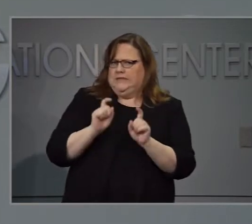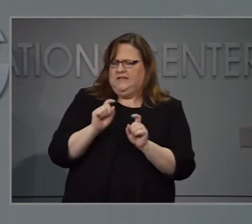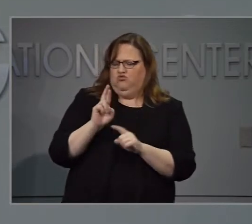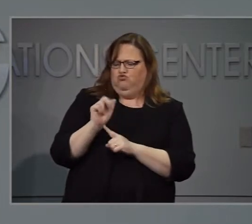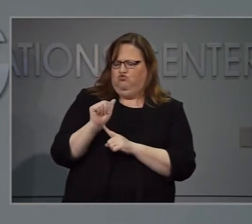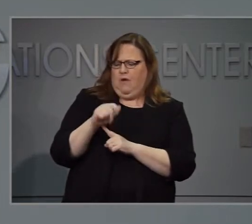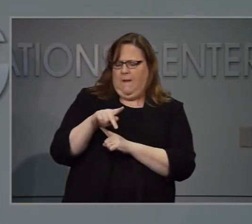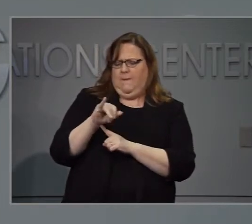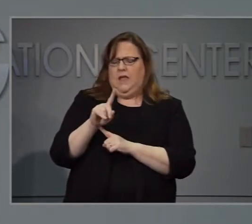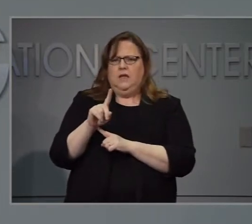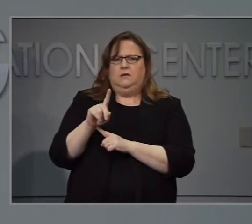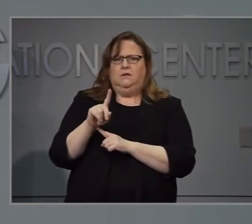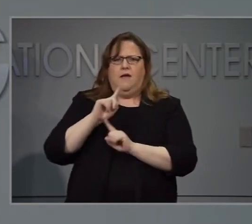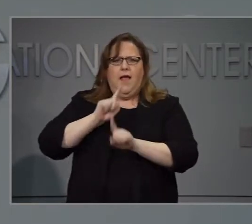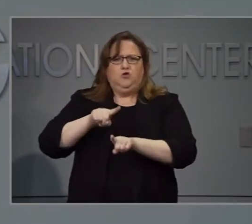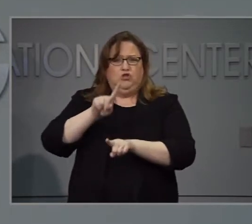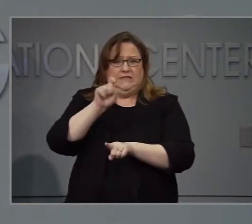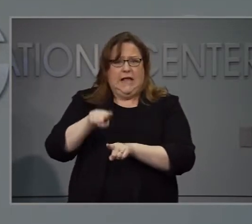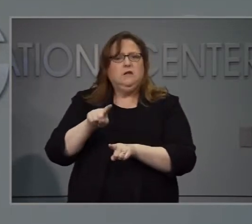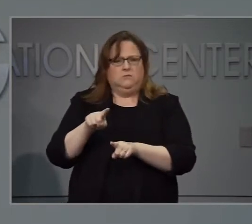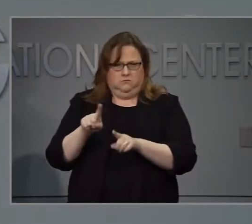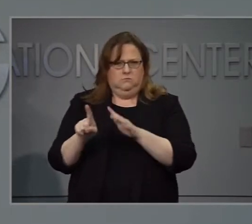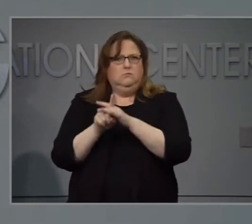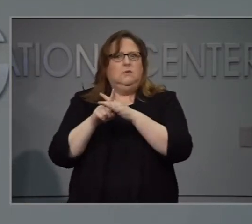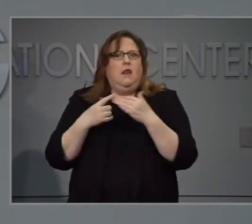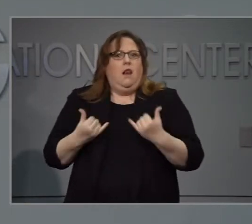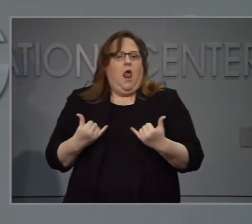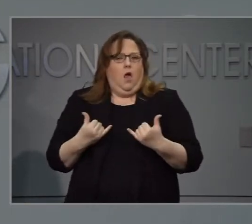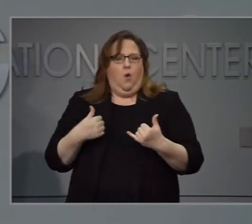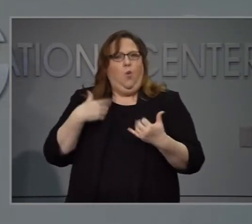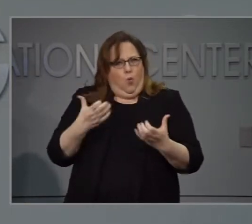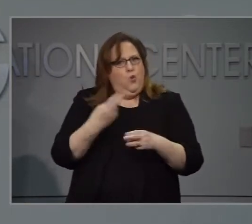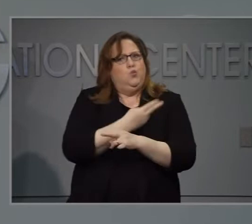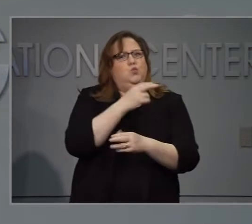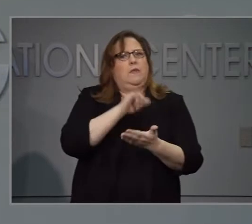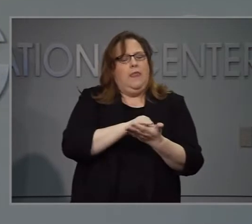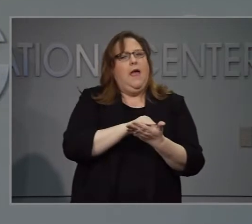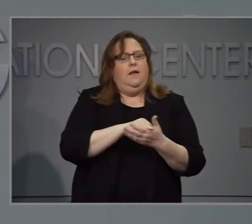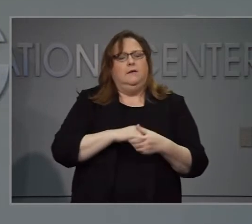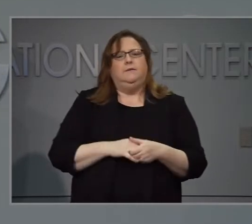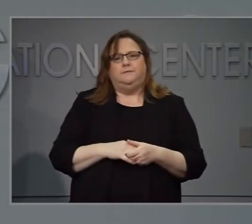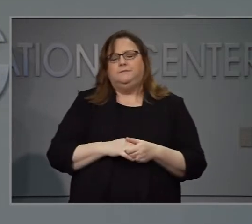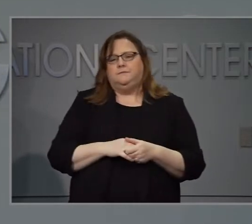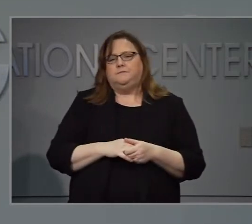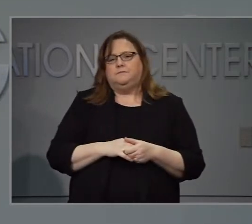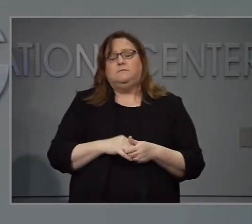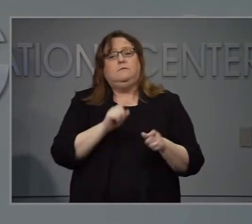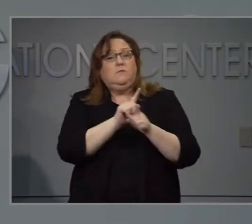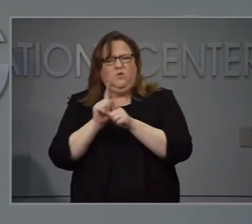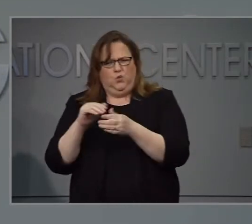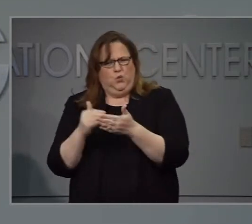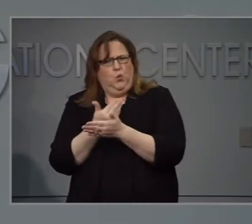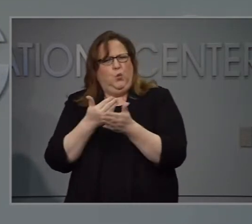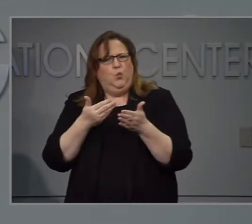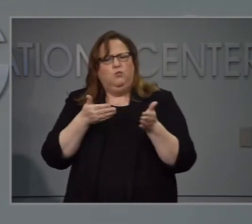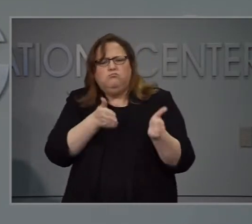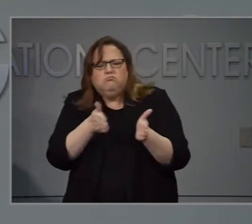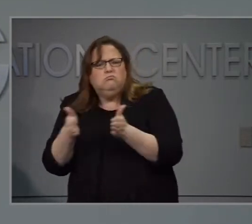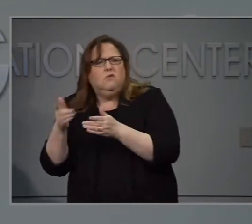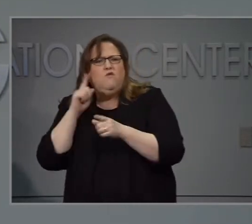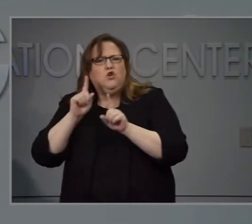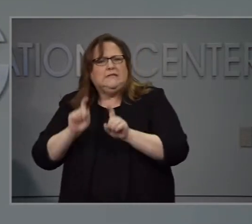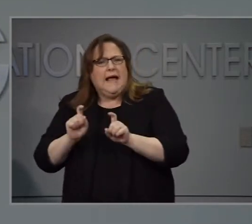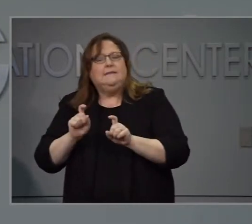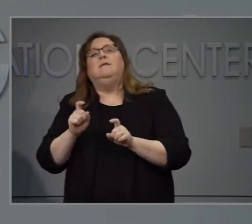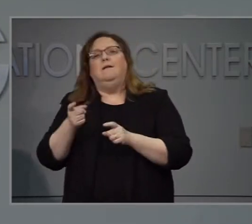dan resultados rápidamente y esperamos utilizar nuevas modalidades que actualmente están siendo desarrolladas